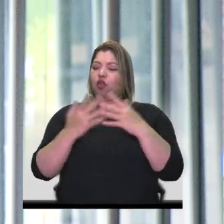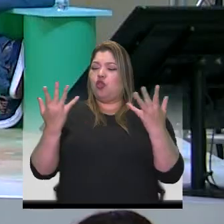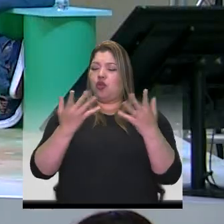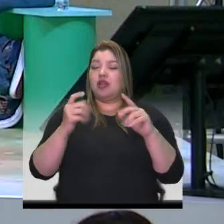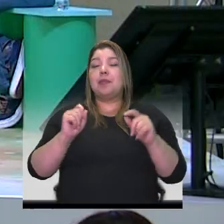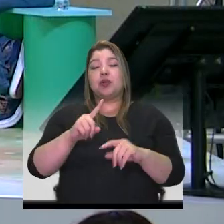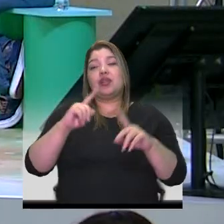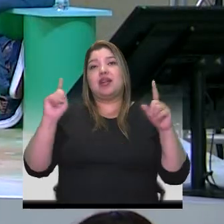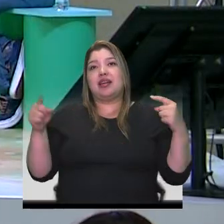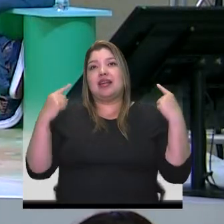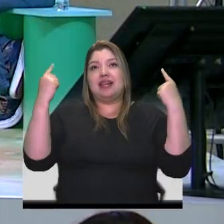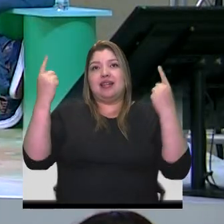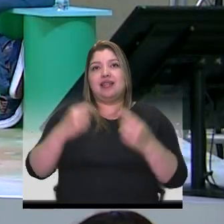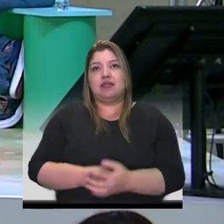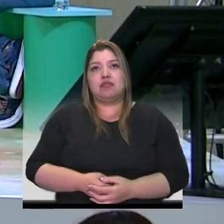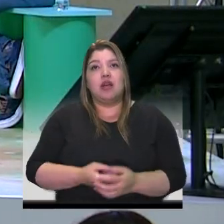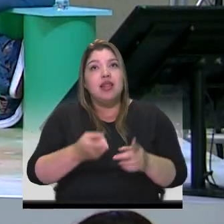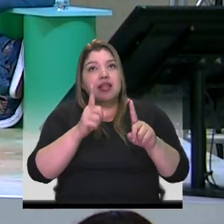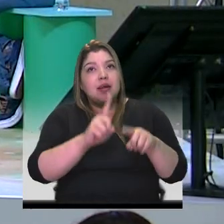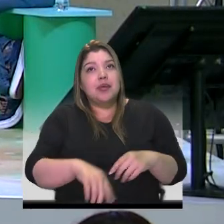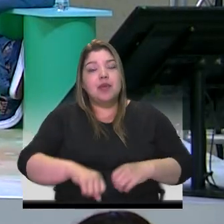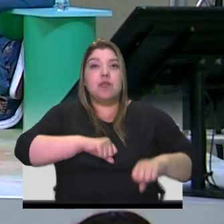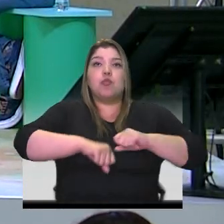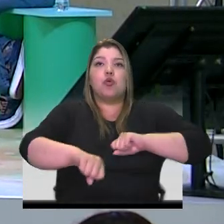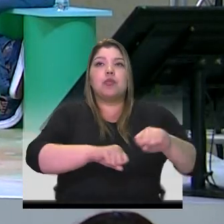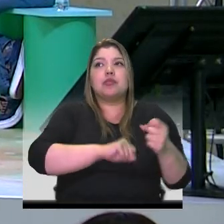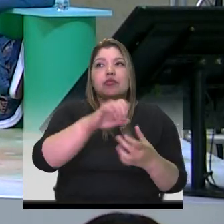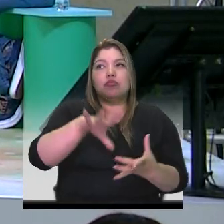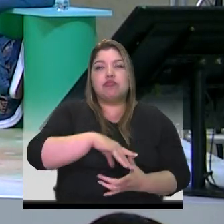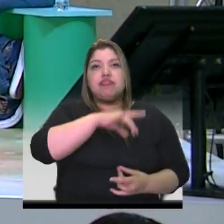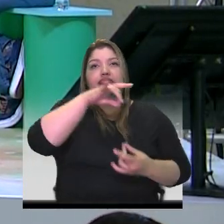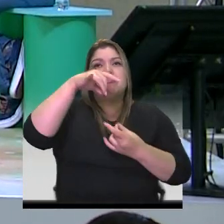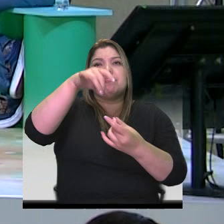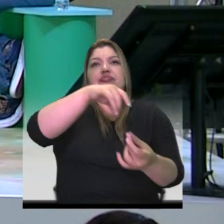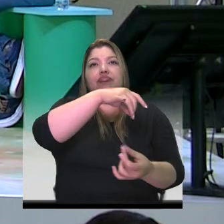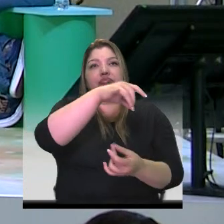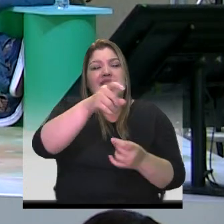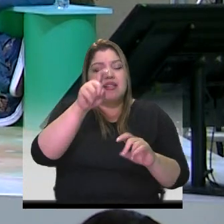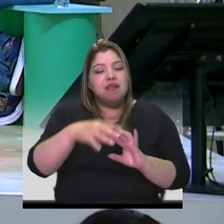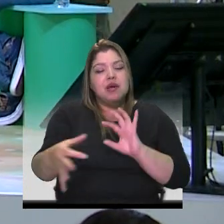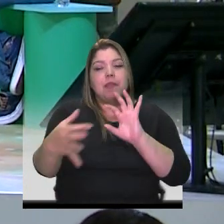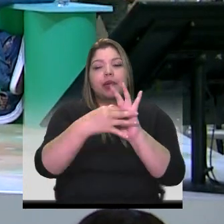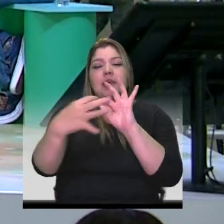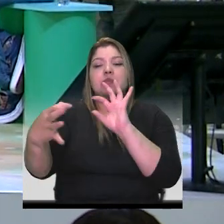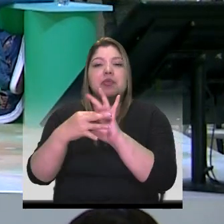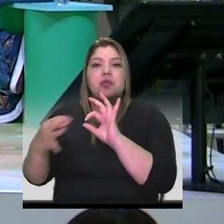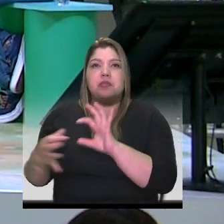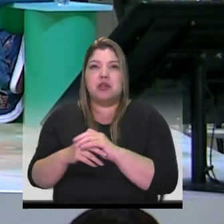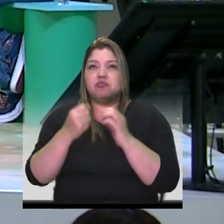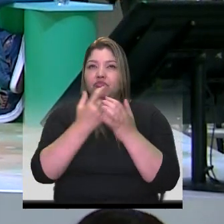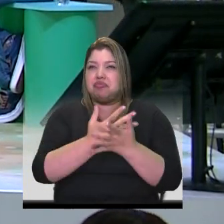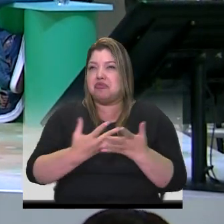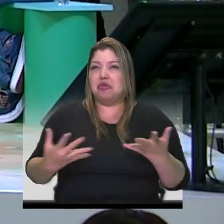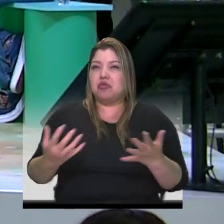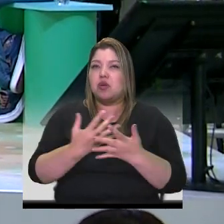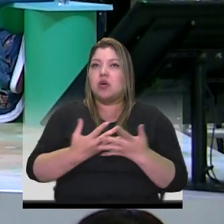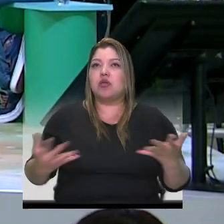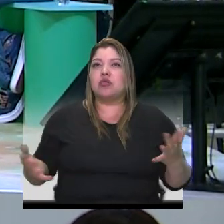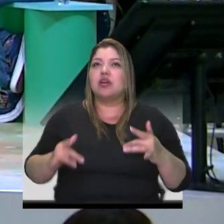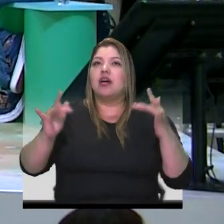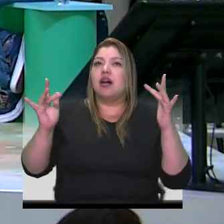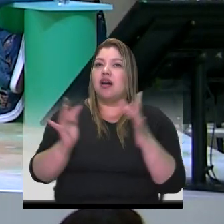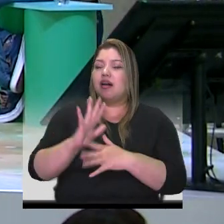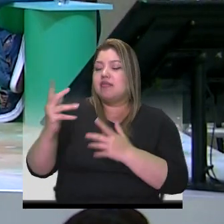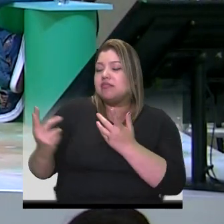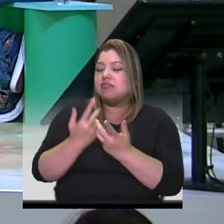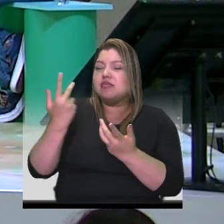Y por ese movimiento espiritual también hay una necesidad de conectarnos con las cosas. Desde la perspectiva como del sistema moda,